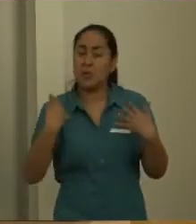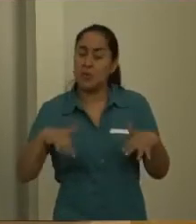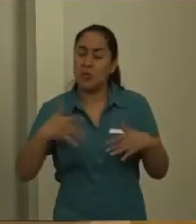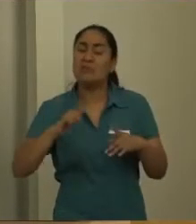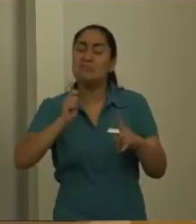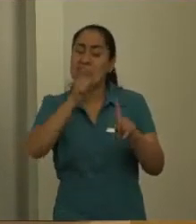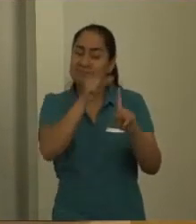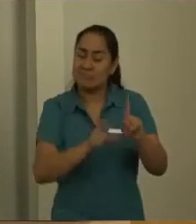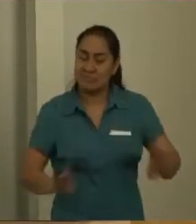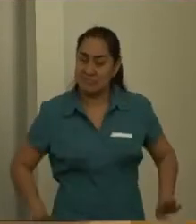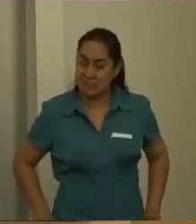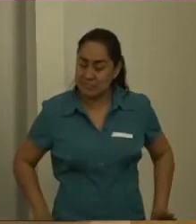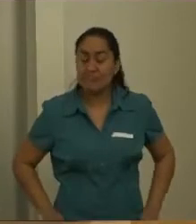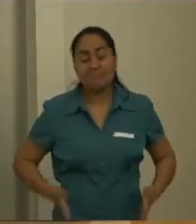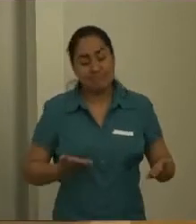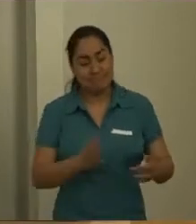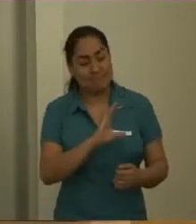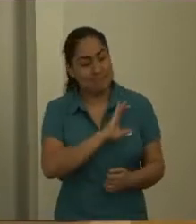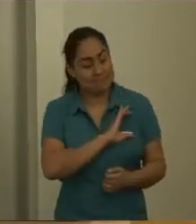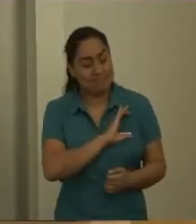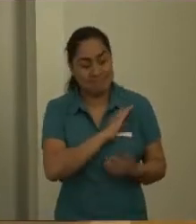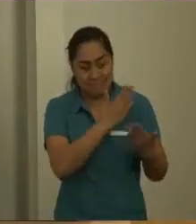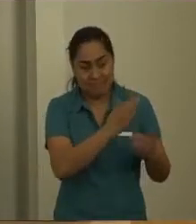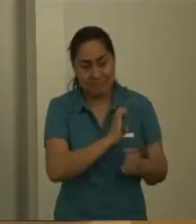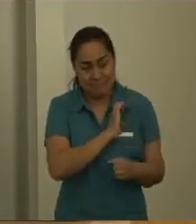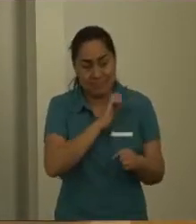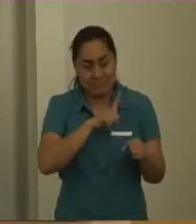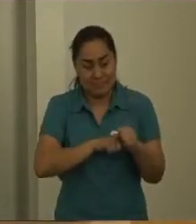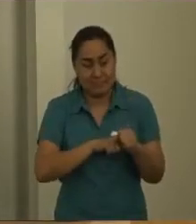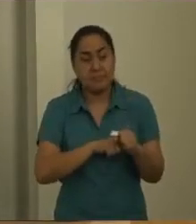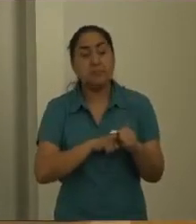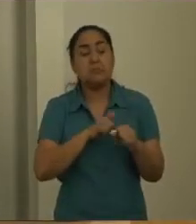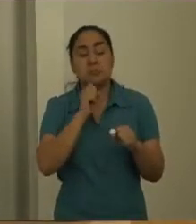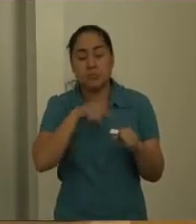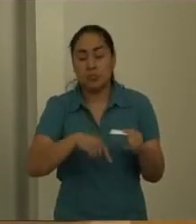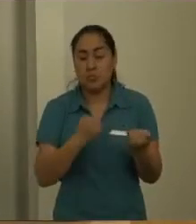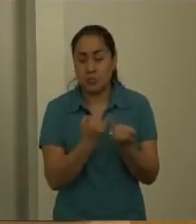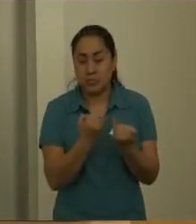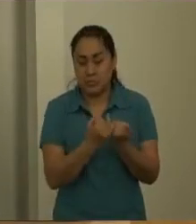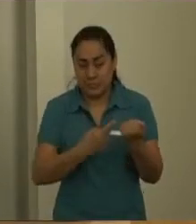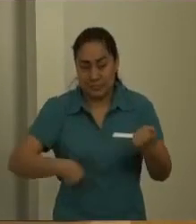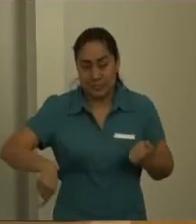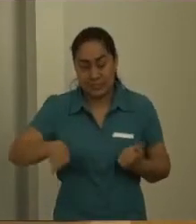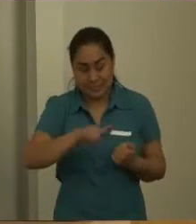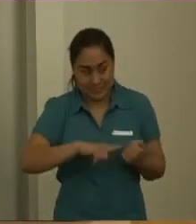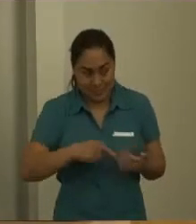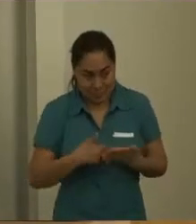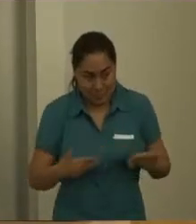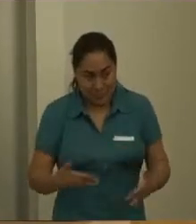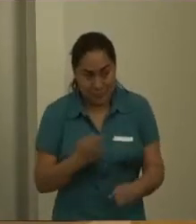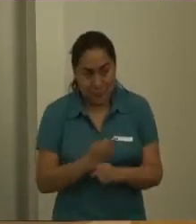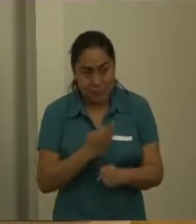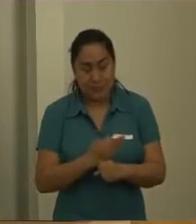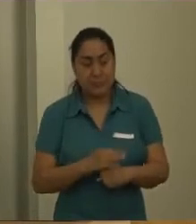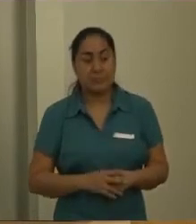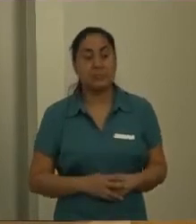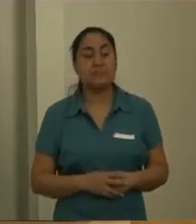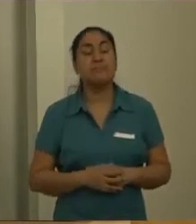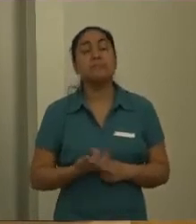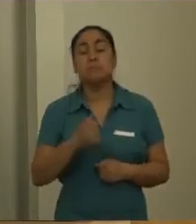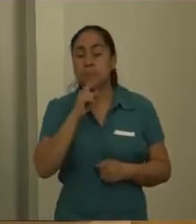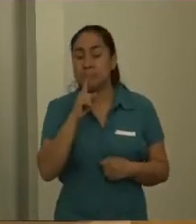tenemos un cariño especial con la familia esta estaba en alguien aquí presente y